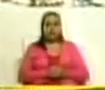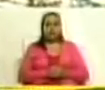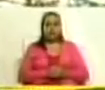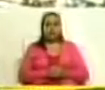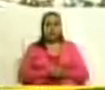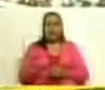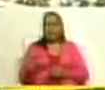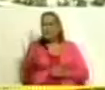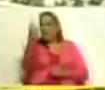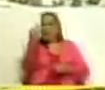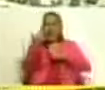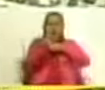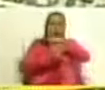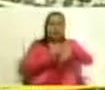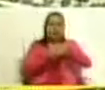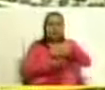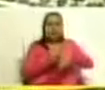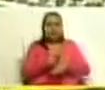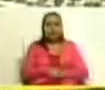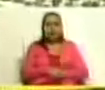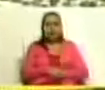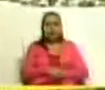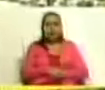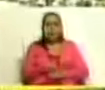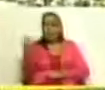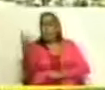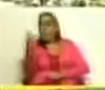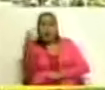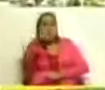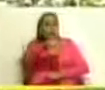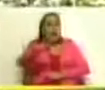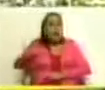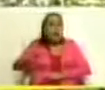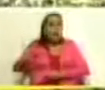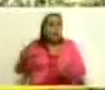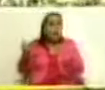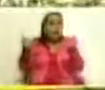Primera rebelión espontánea,